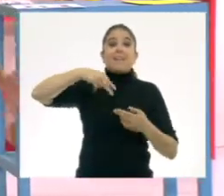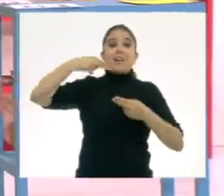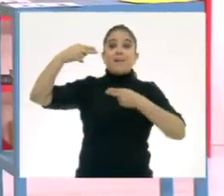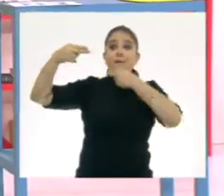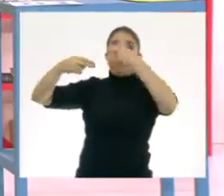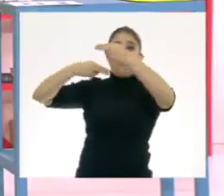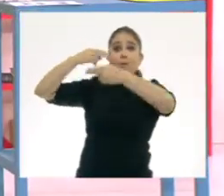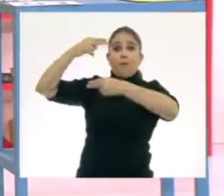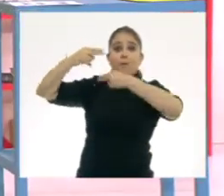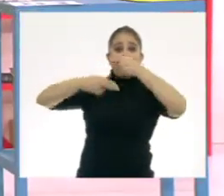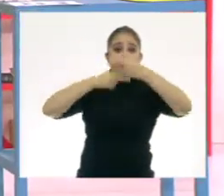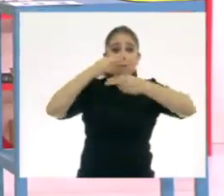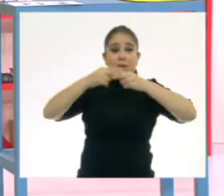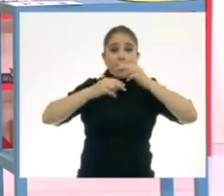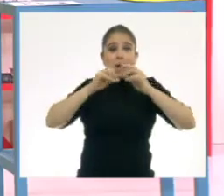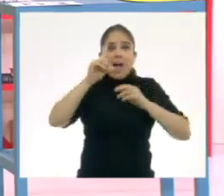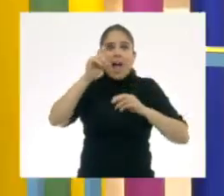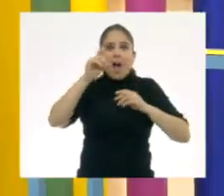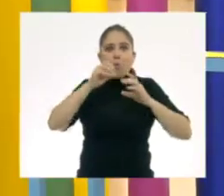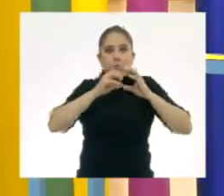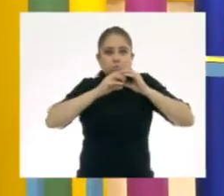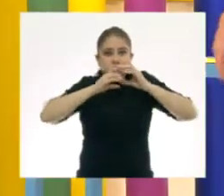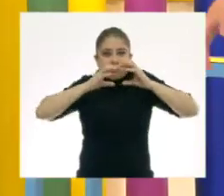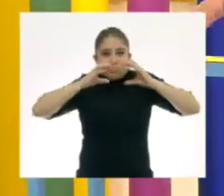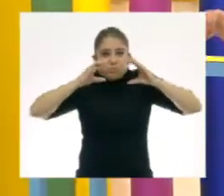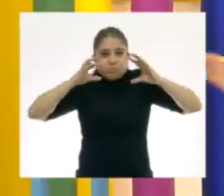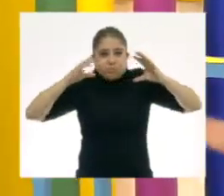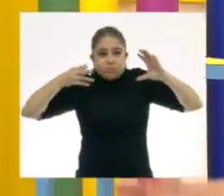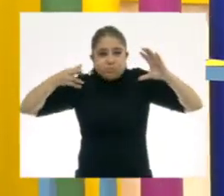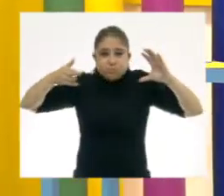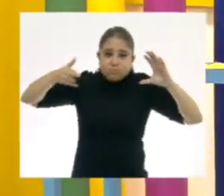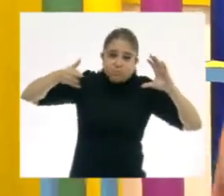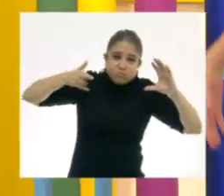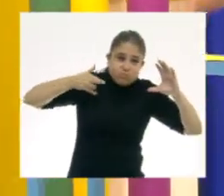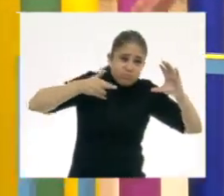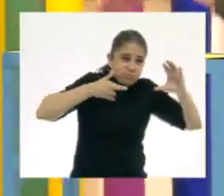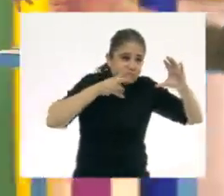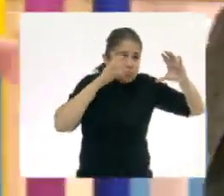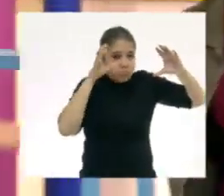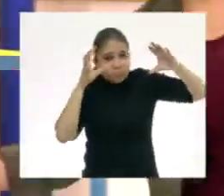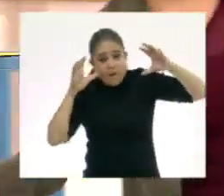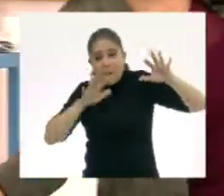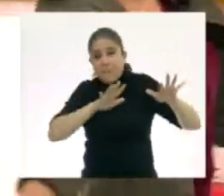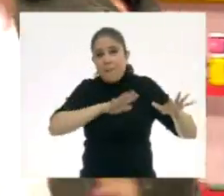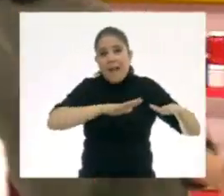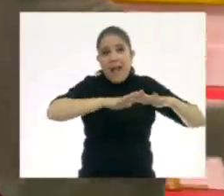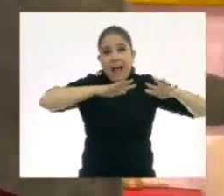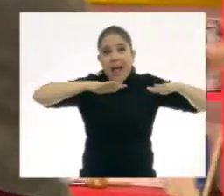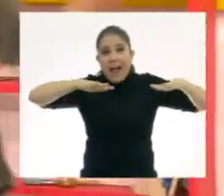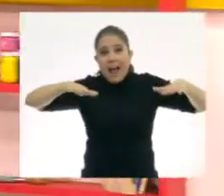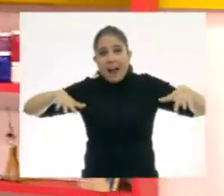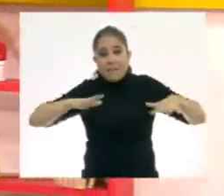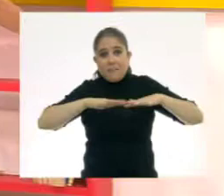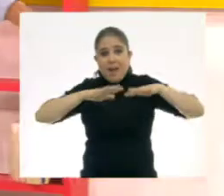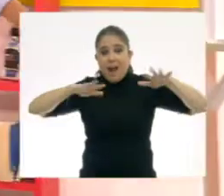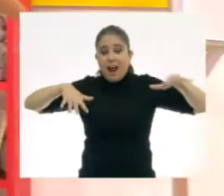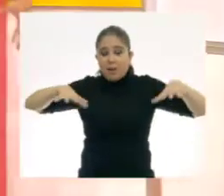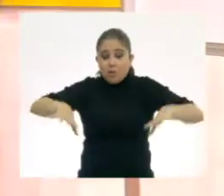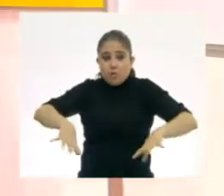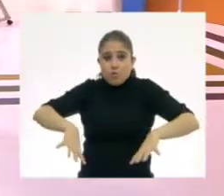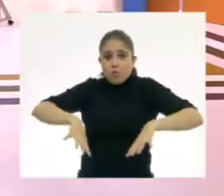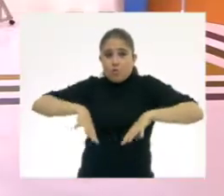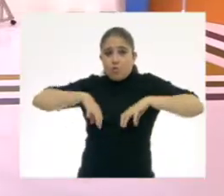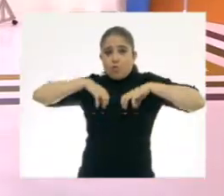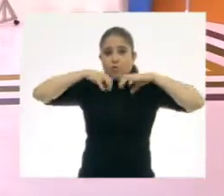nube se va llenando de agua. Va por los ríos. Va por el mar. Tomando esta